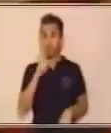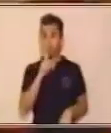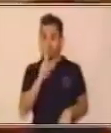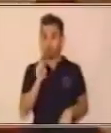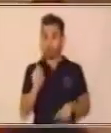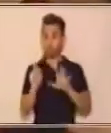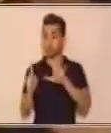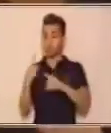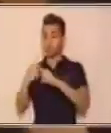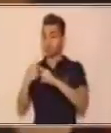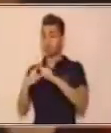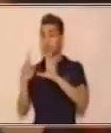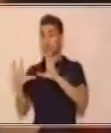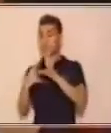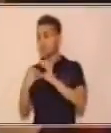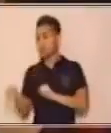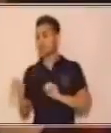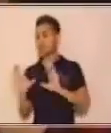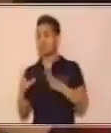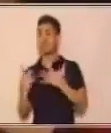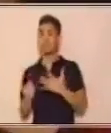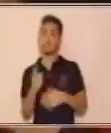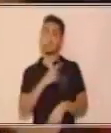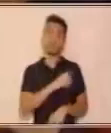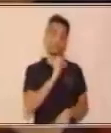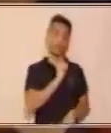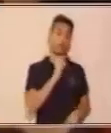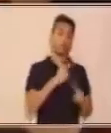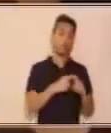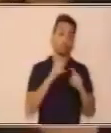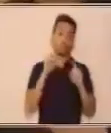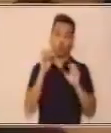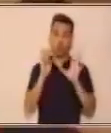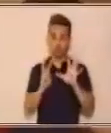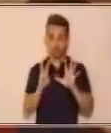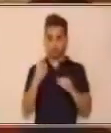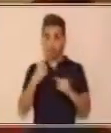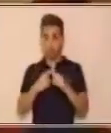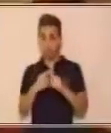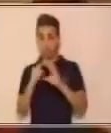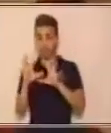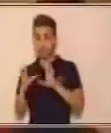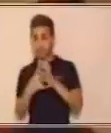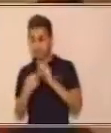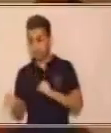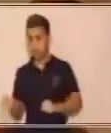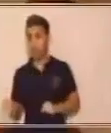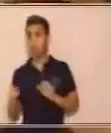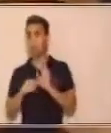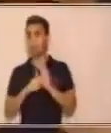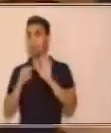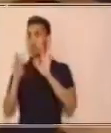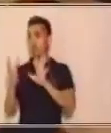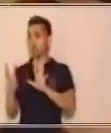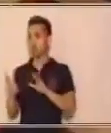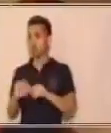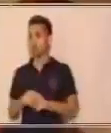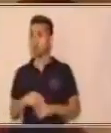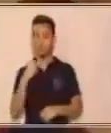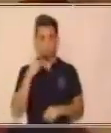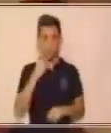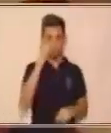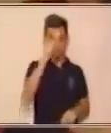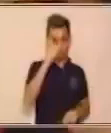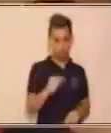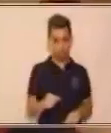como resultado 16. Y 0.8 por 10 me da como resultado menos 8. Menos dentro de